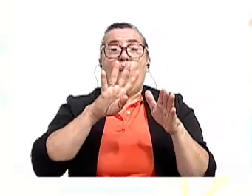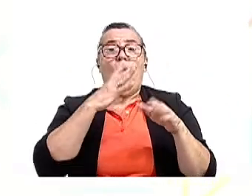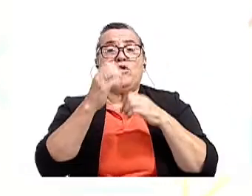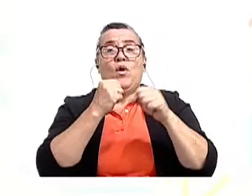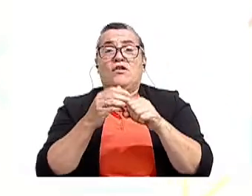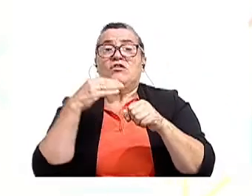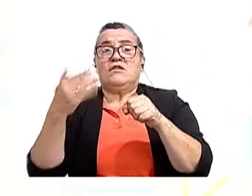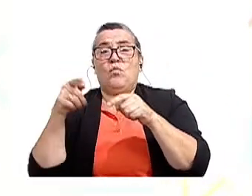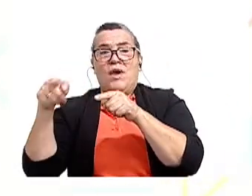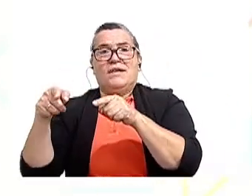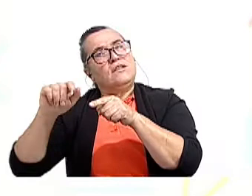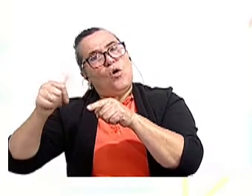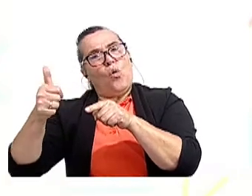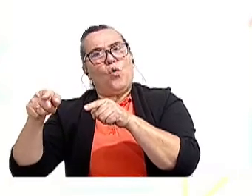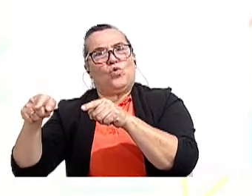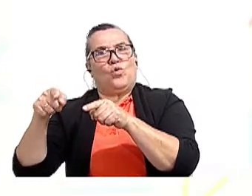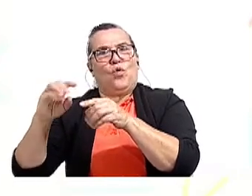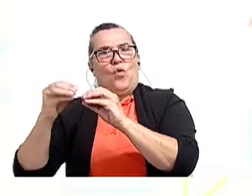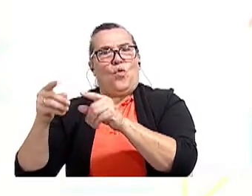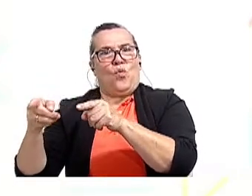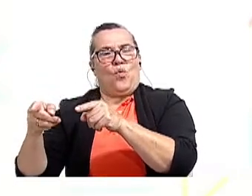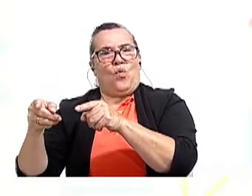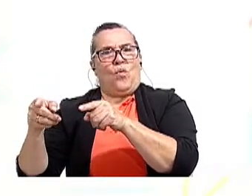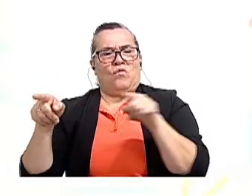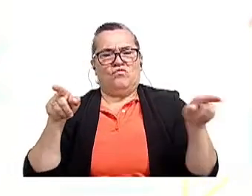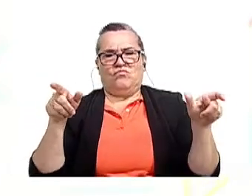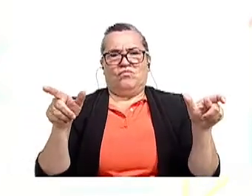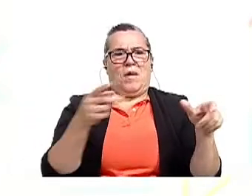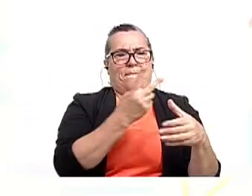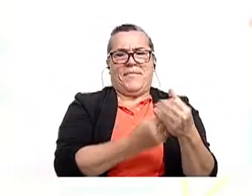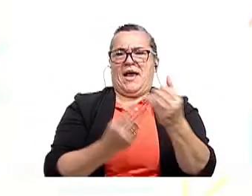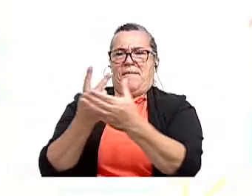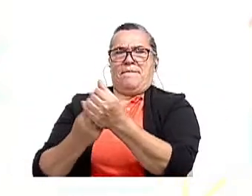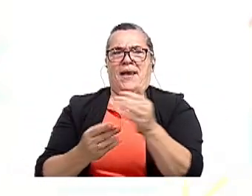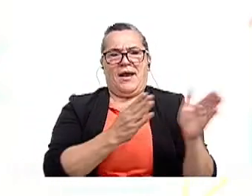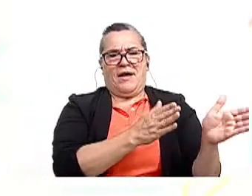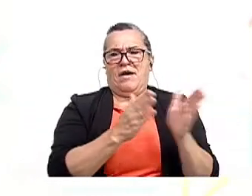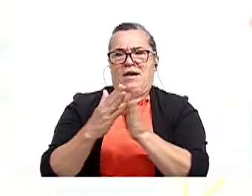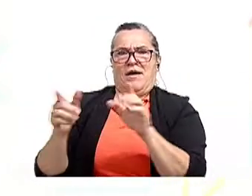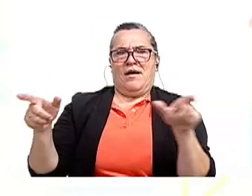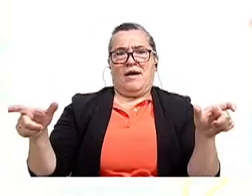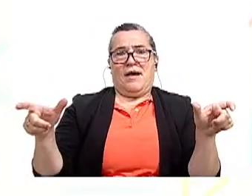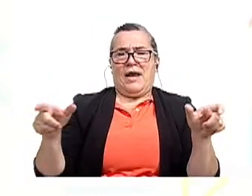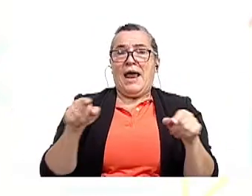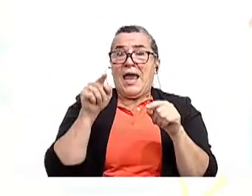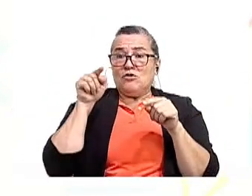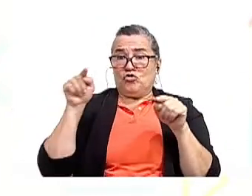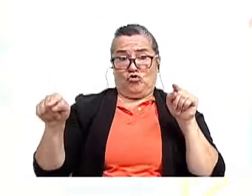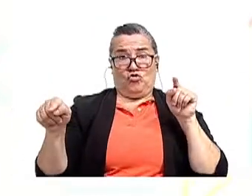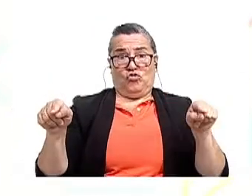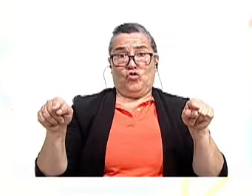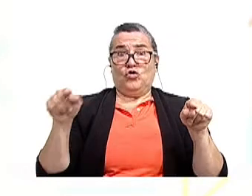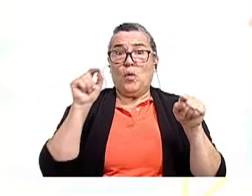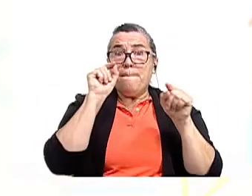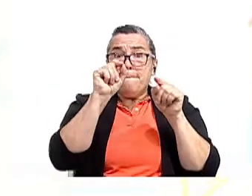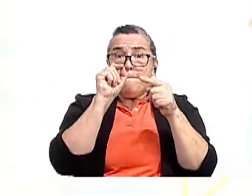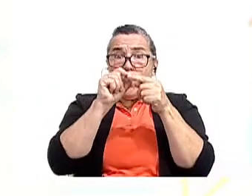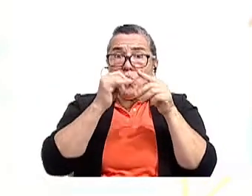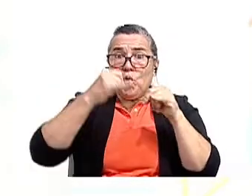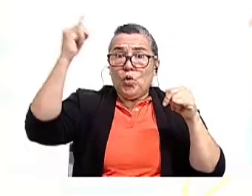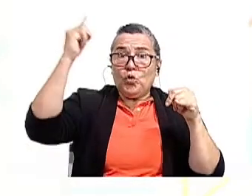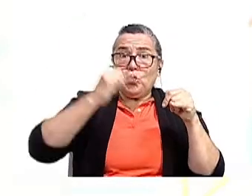pares ordenados. Como estos dos puntos van a pertenecer a una recta, entonces vamos a